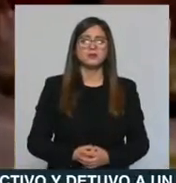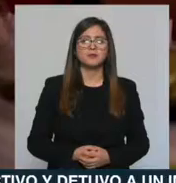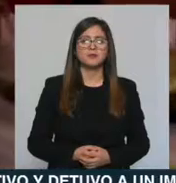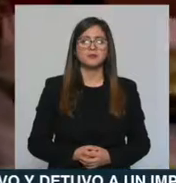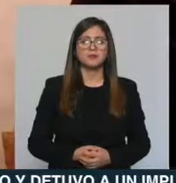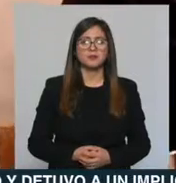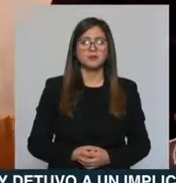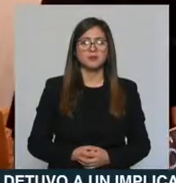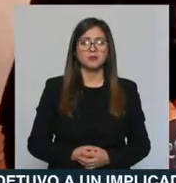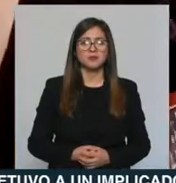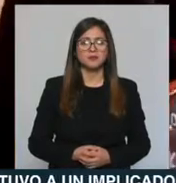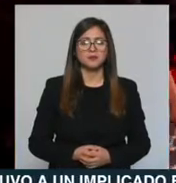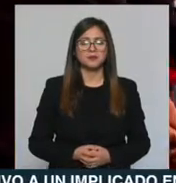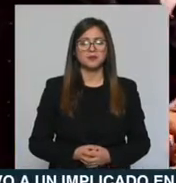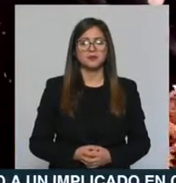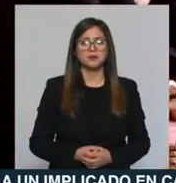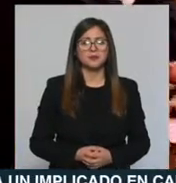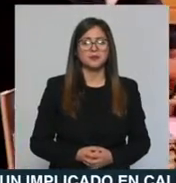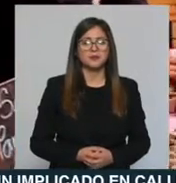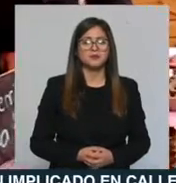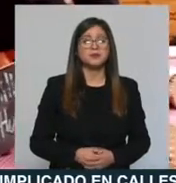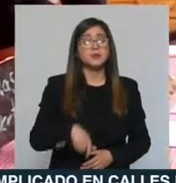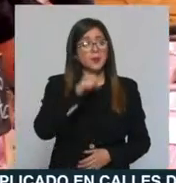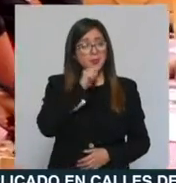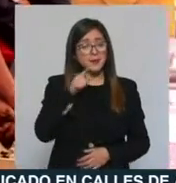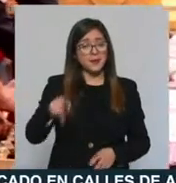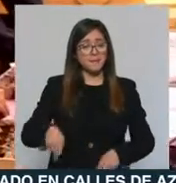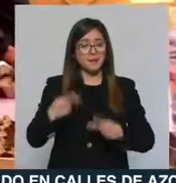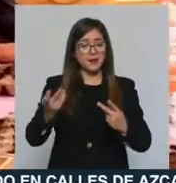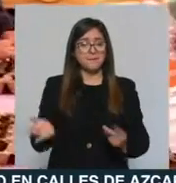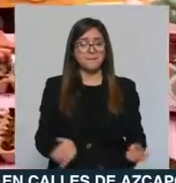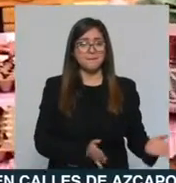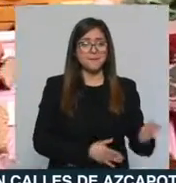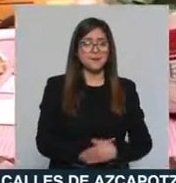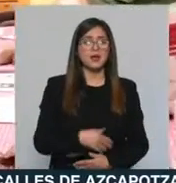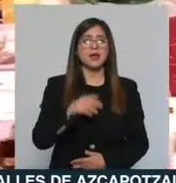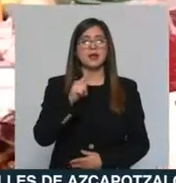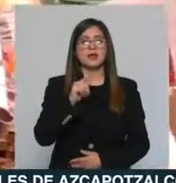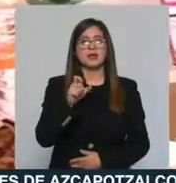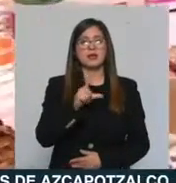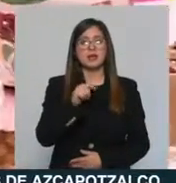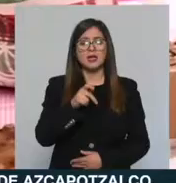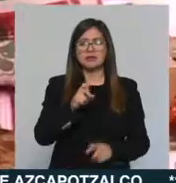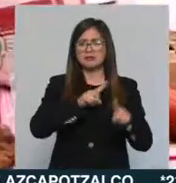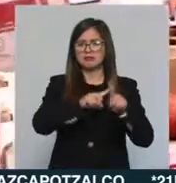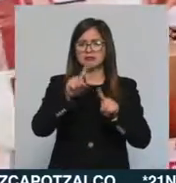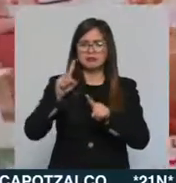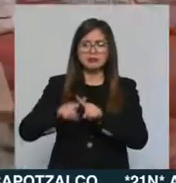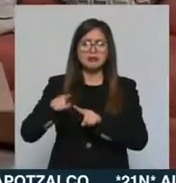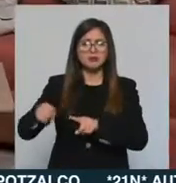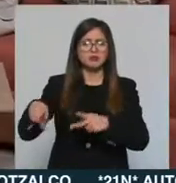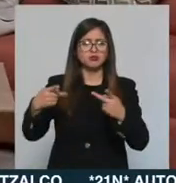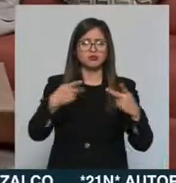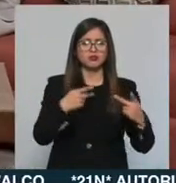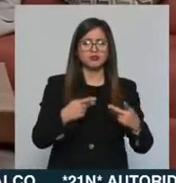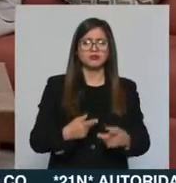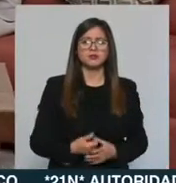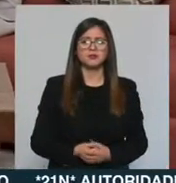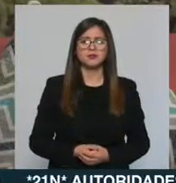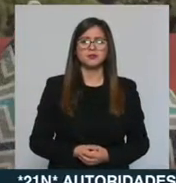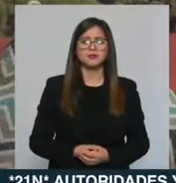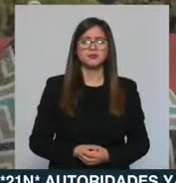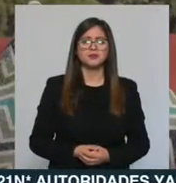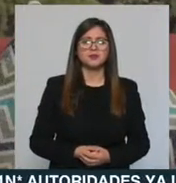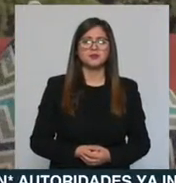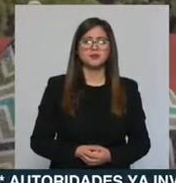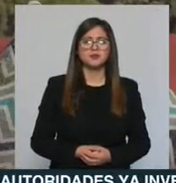puedes encontrar pañales textiles. Variedad de productos. Muchísimas cosas, sí. Oye, Adriana, ¿cuántas ediciones